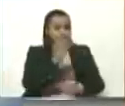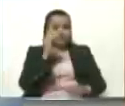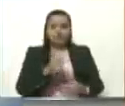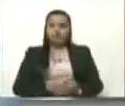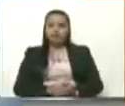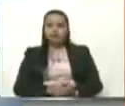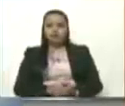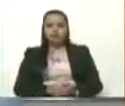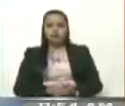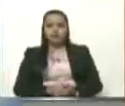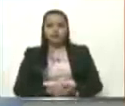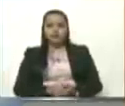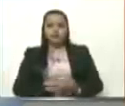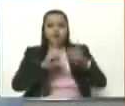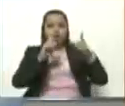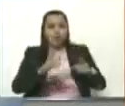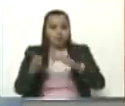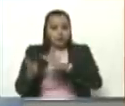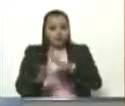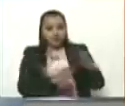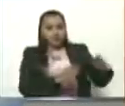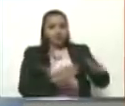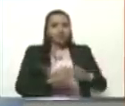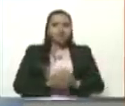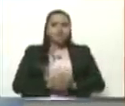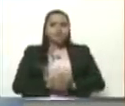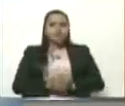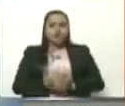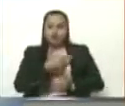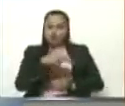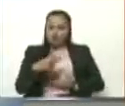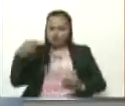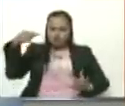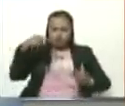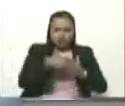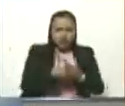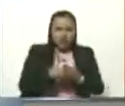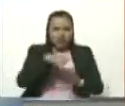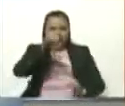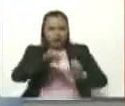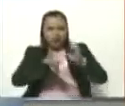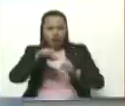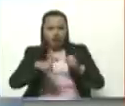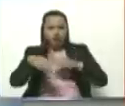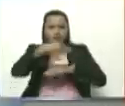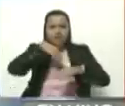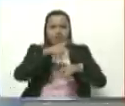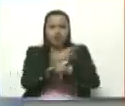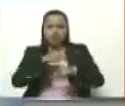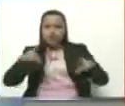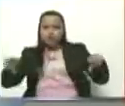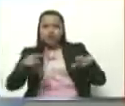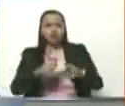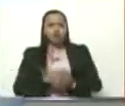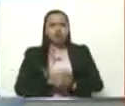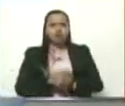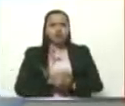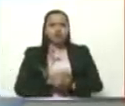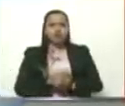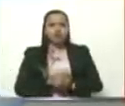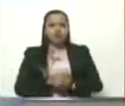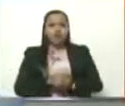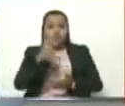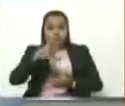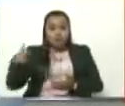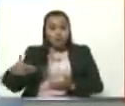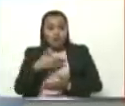también internamente hemos continuado con la depuración del ministerio público de funcionarios que